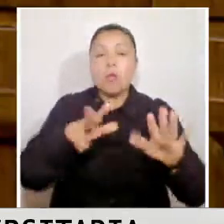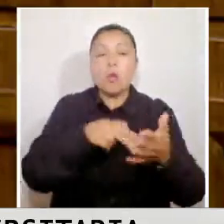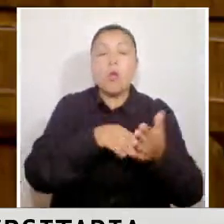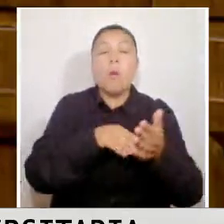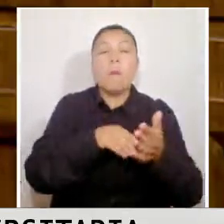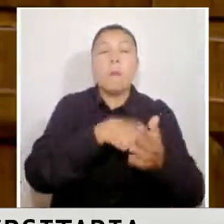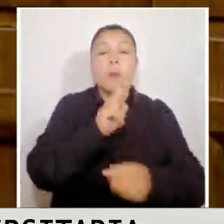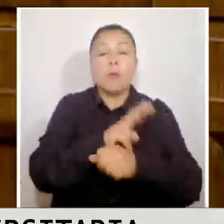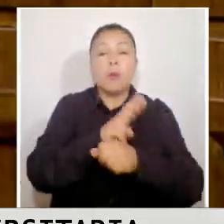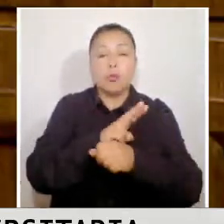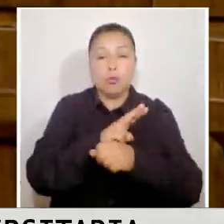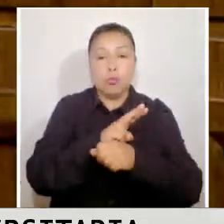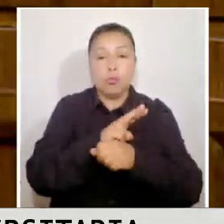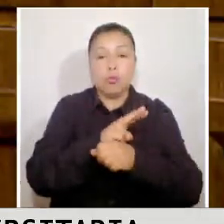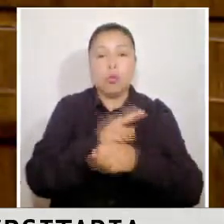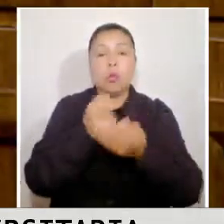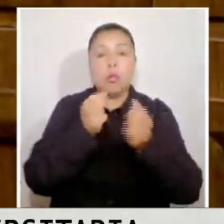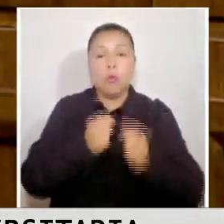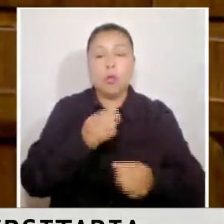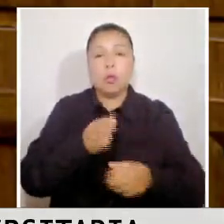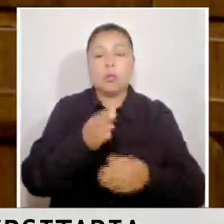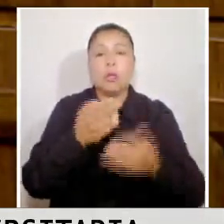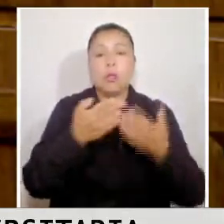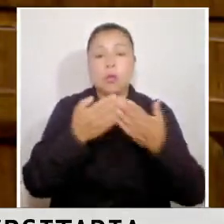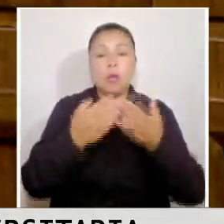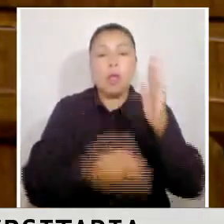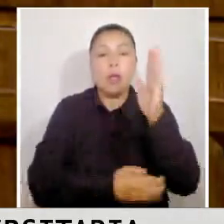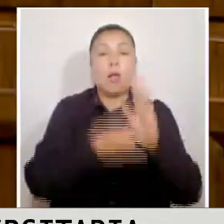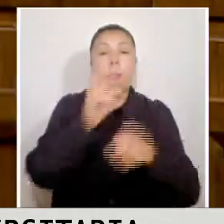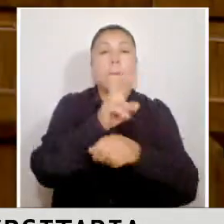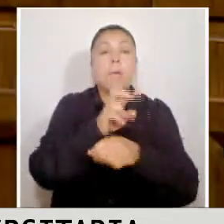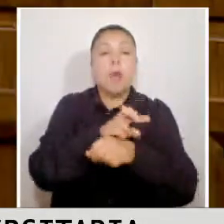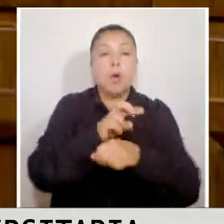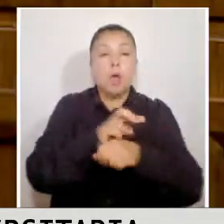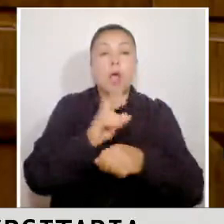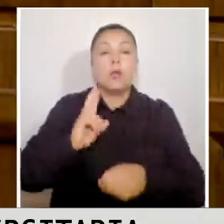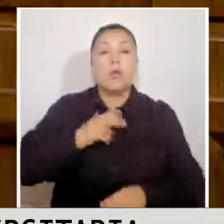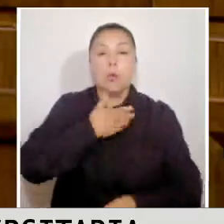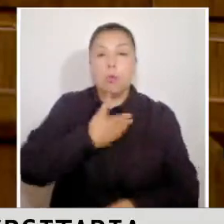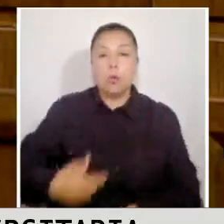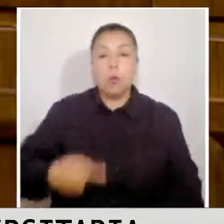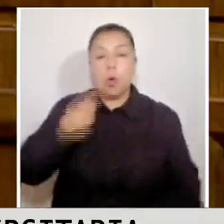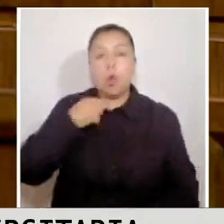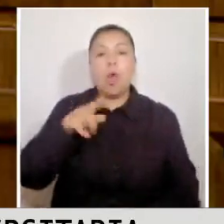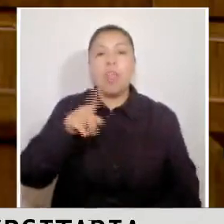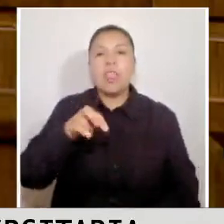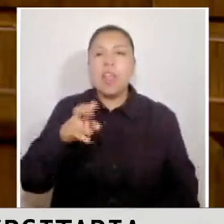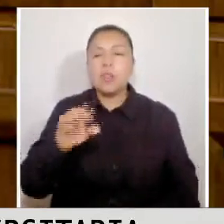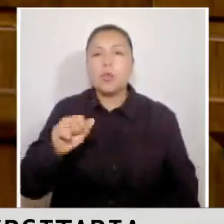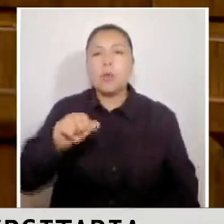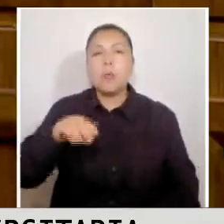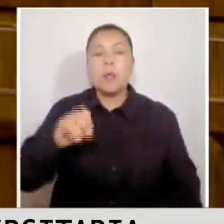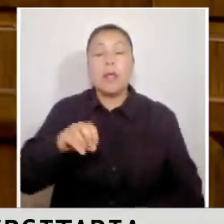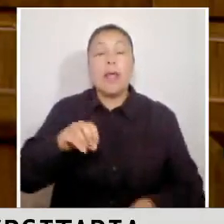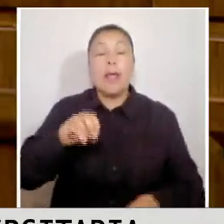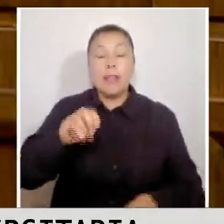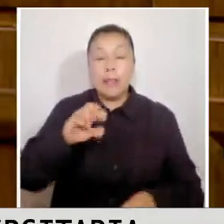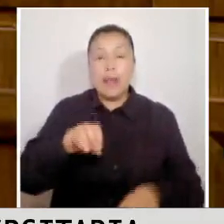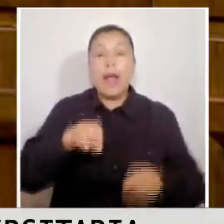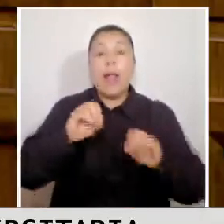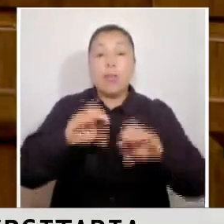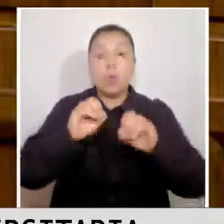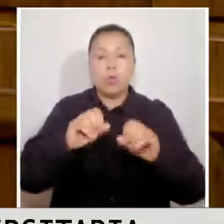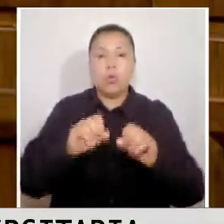cursar la carrera de pedagogía señor presidente Como dijo Nelson Mandela la educación es el arma más poderosa para cambiar el